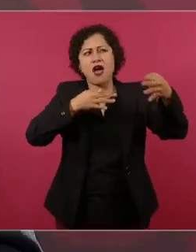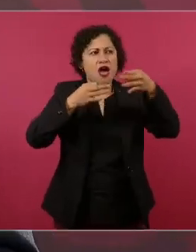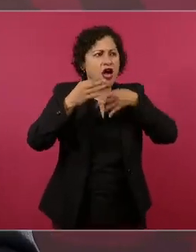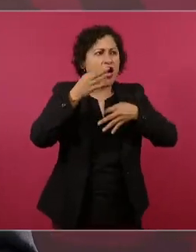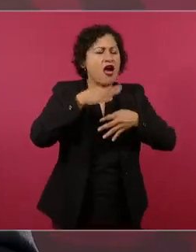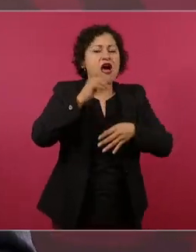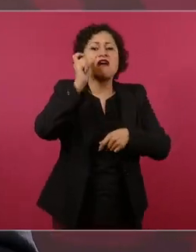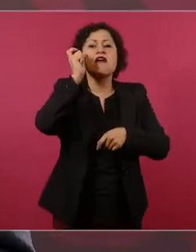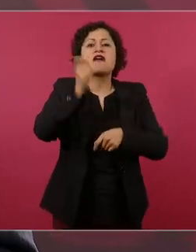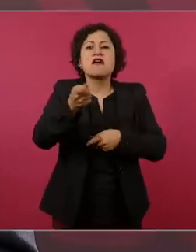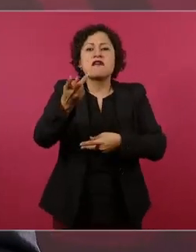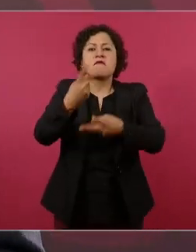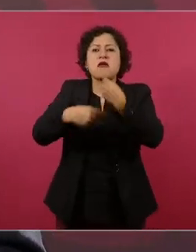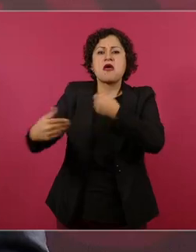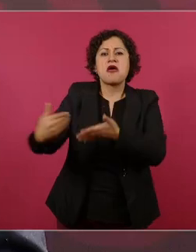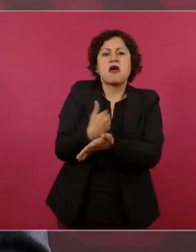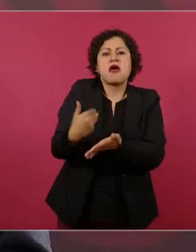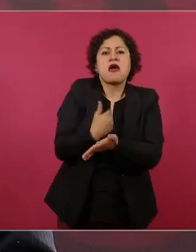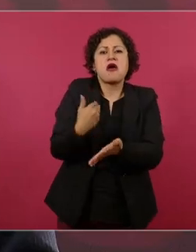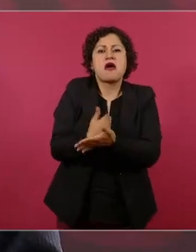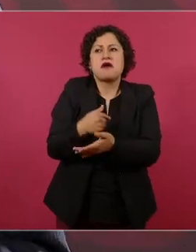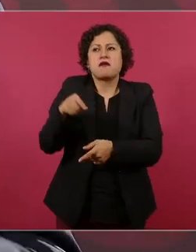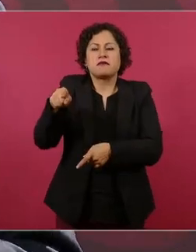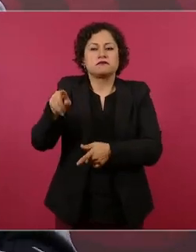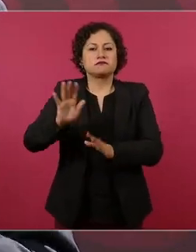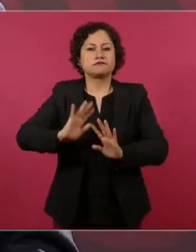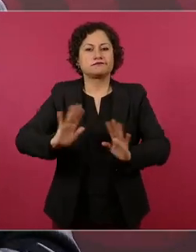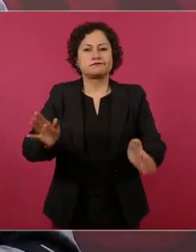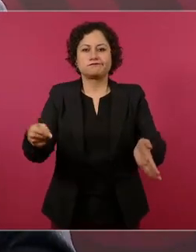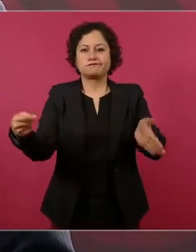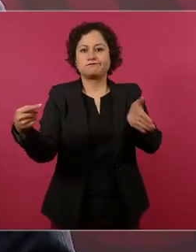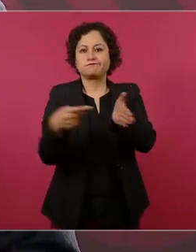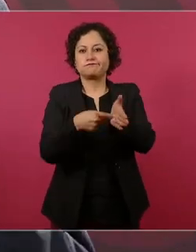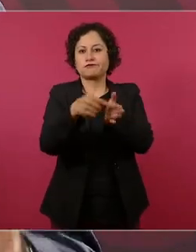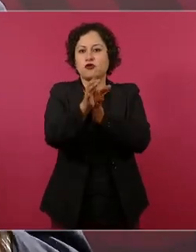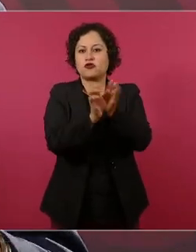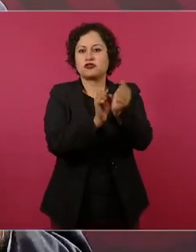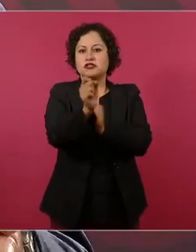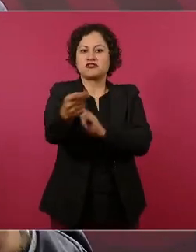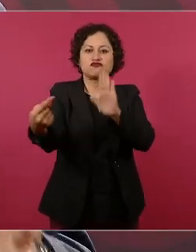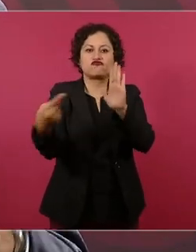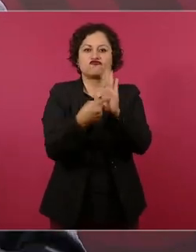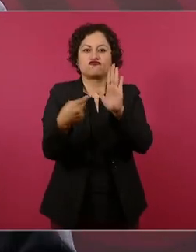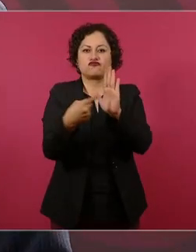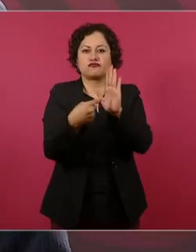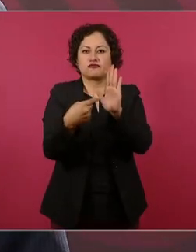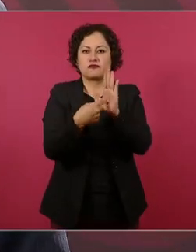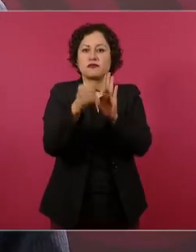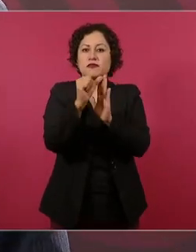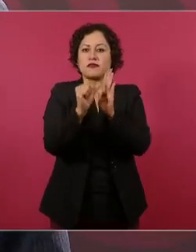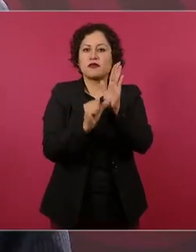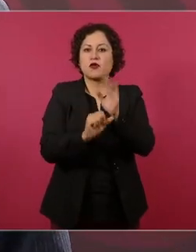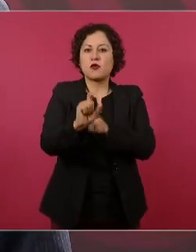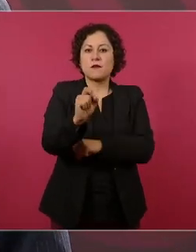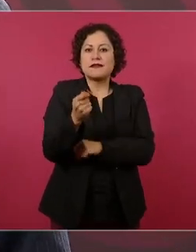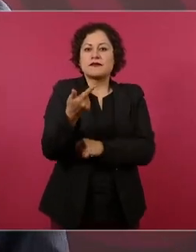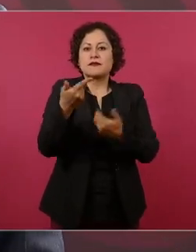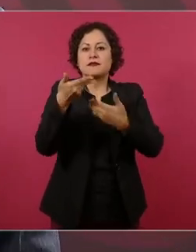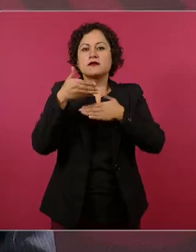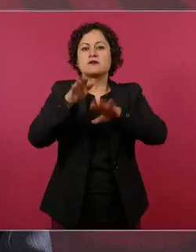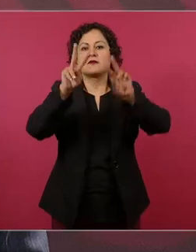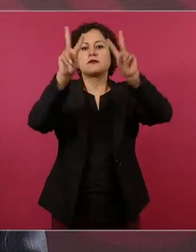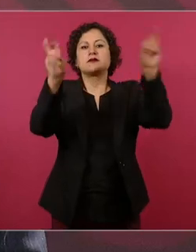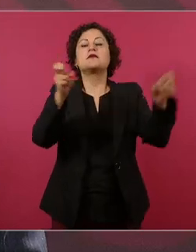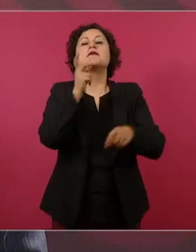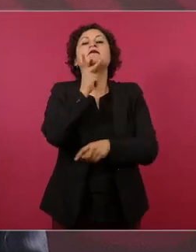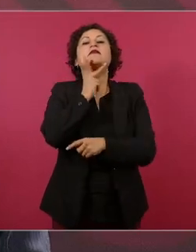podía crear la ley reglamentaria en materia de petróleo del artículo 27 hasta que llegue